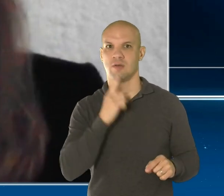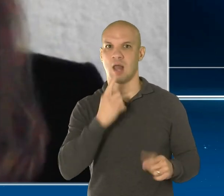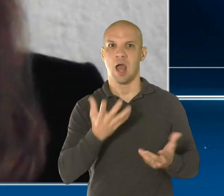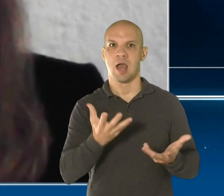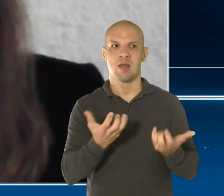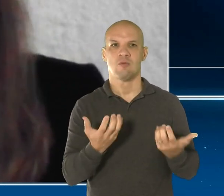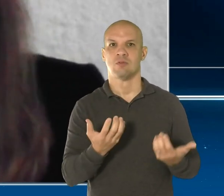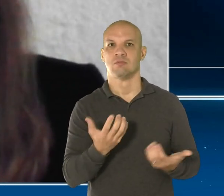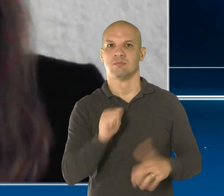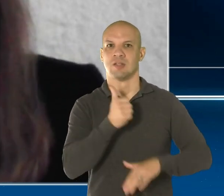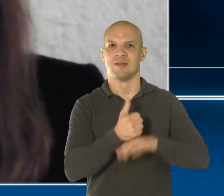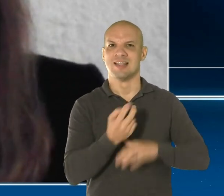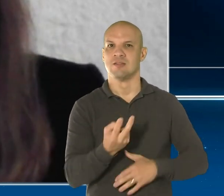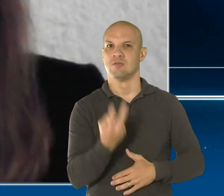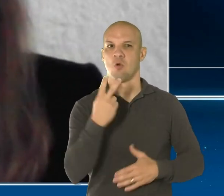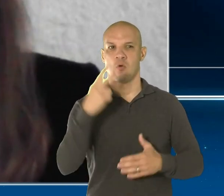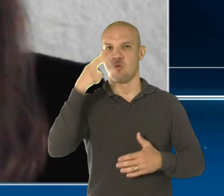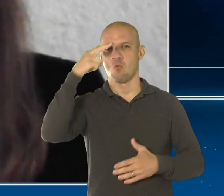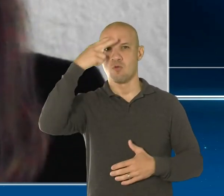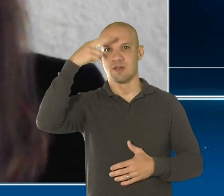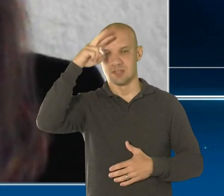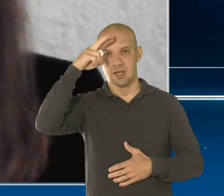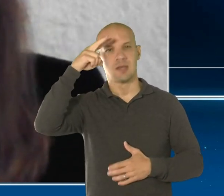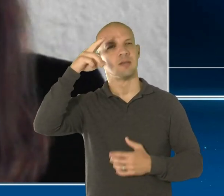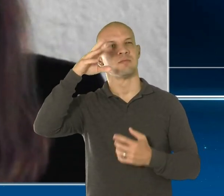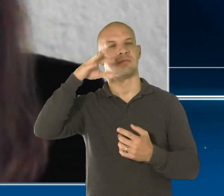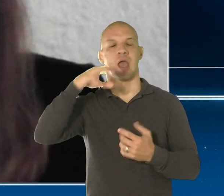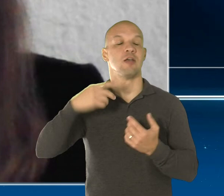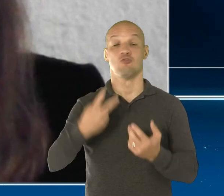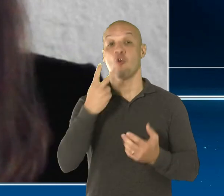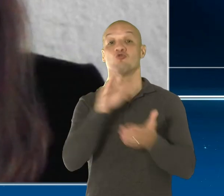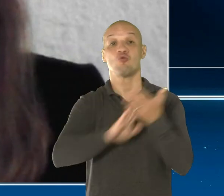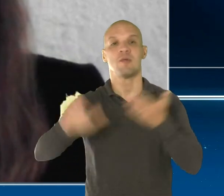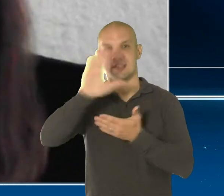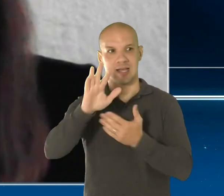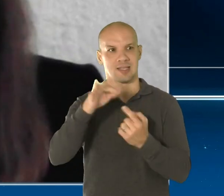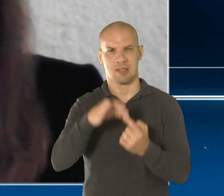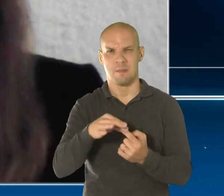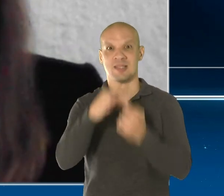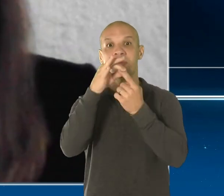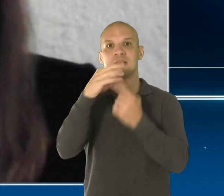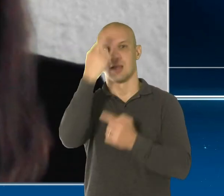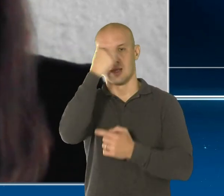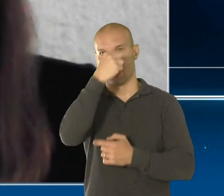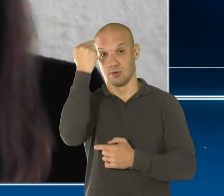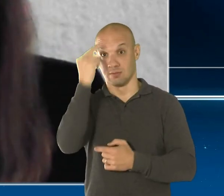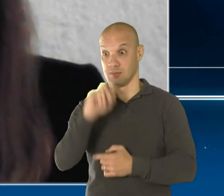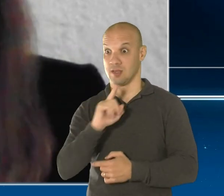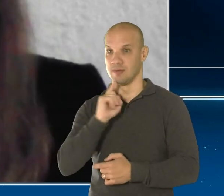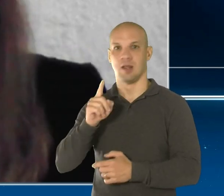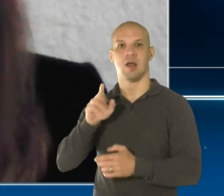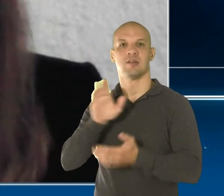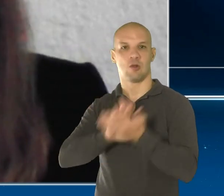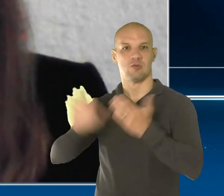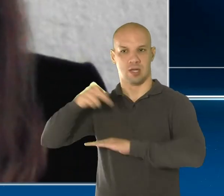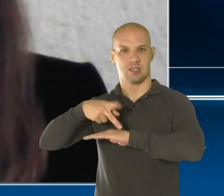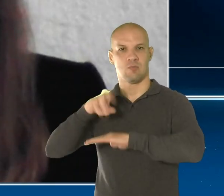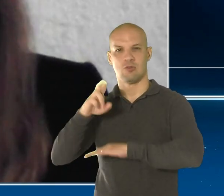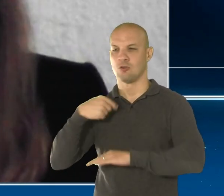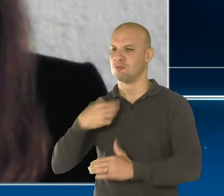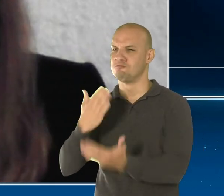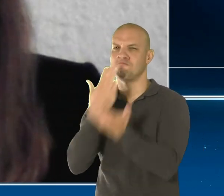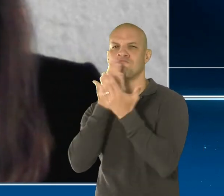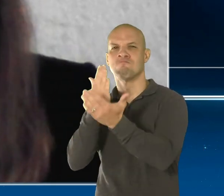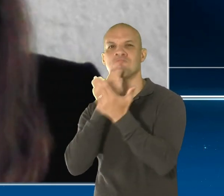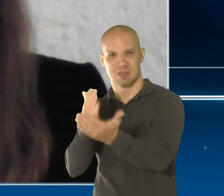instituciones, somos universidades católicas y yo estoy muy agradecida con la Pontificia Universidad de Puerto Rico porque